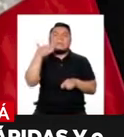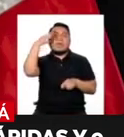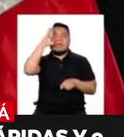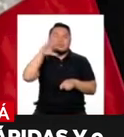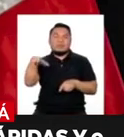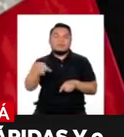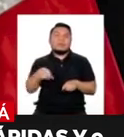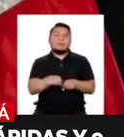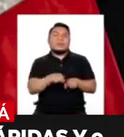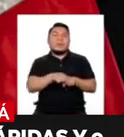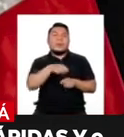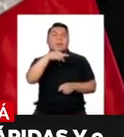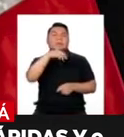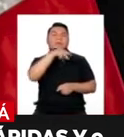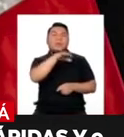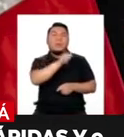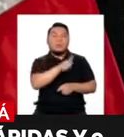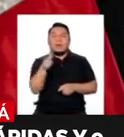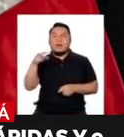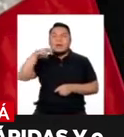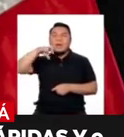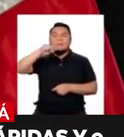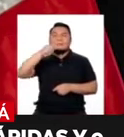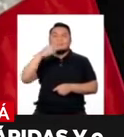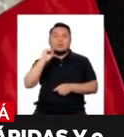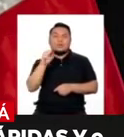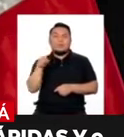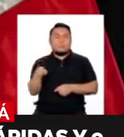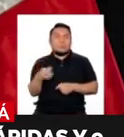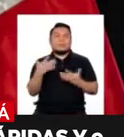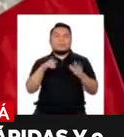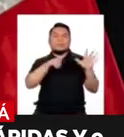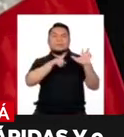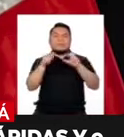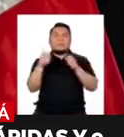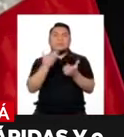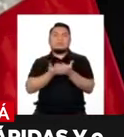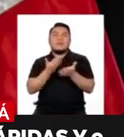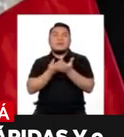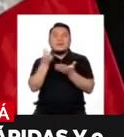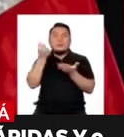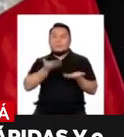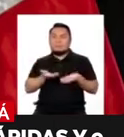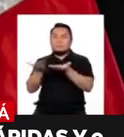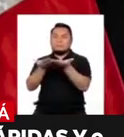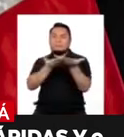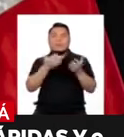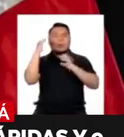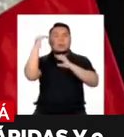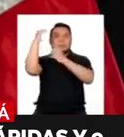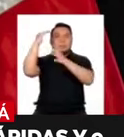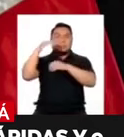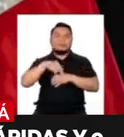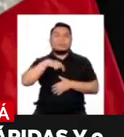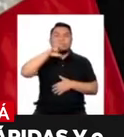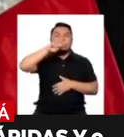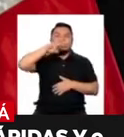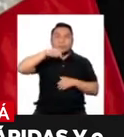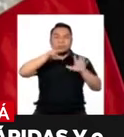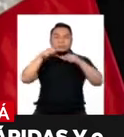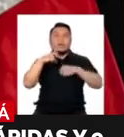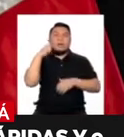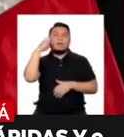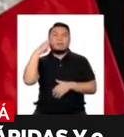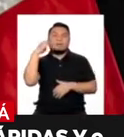Dios, a Moquegua y a Pasco 700 pruebas rápidas a cada región, Piura